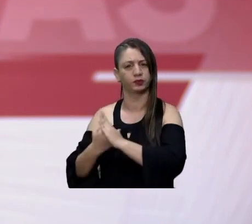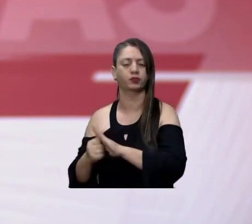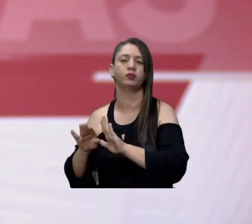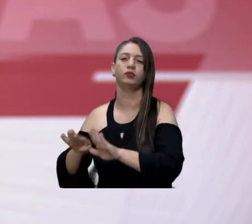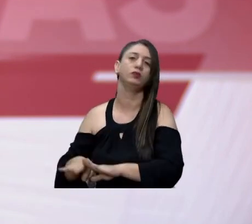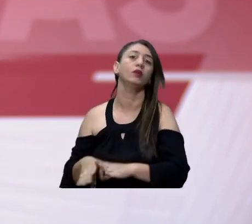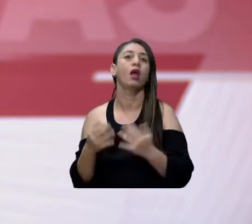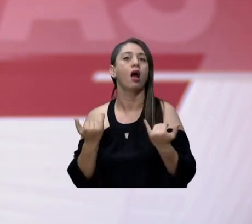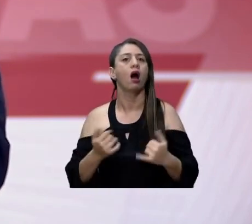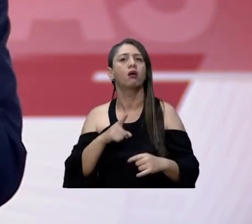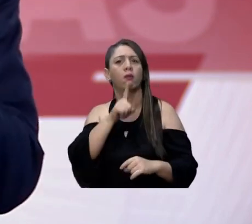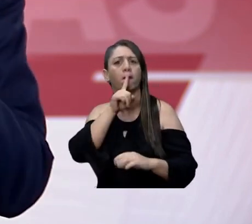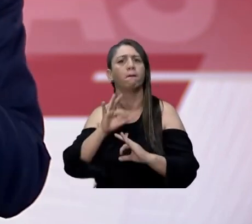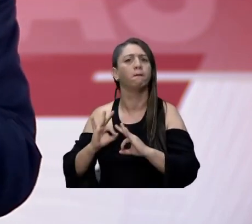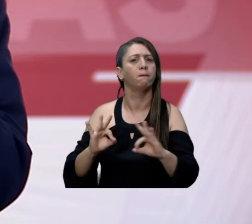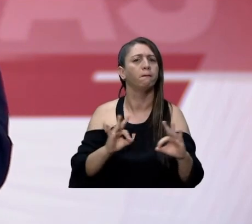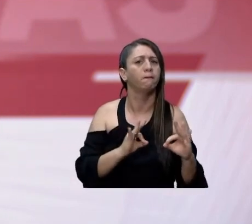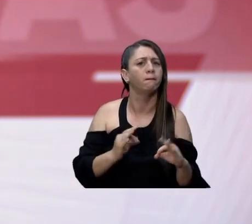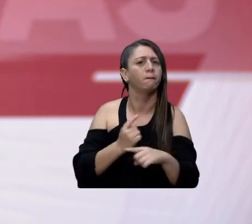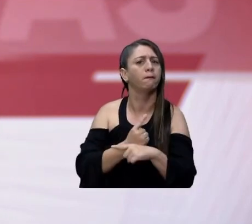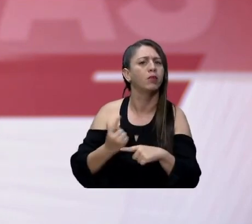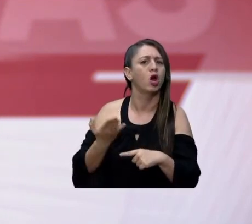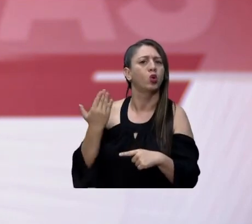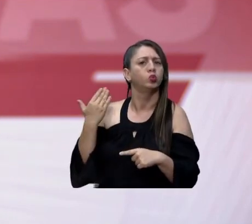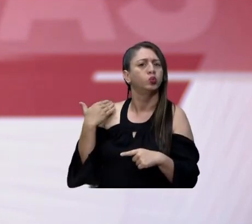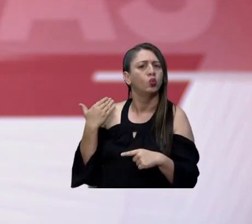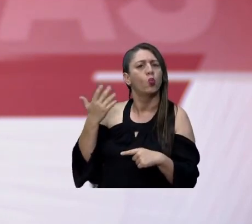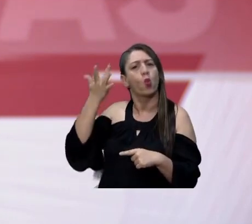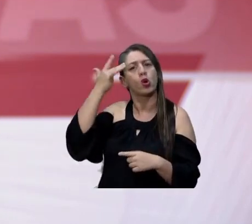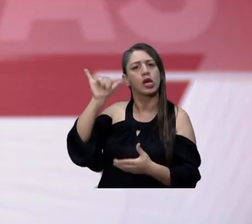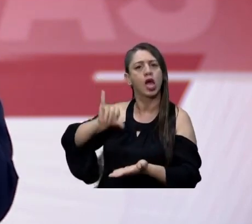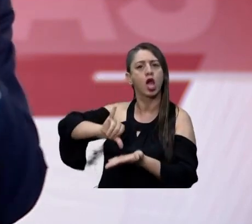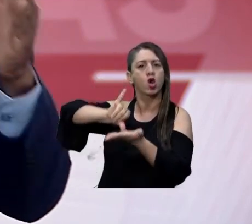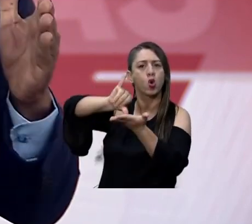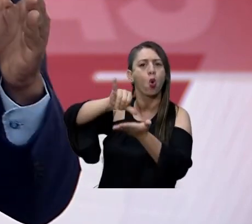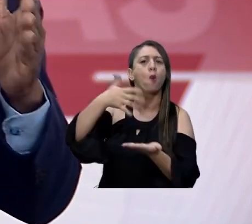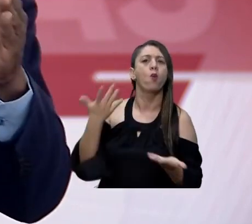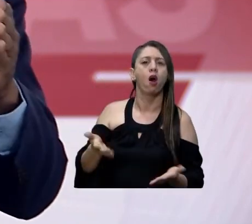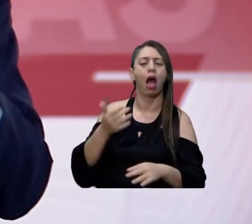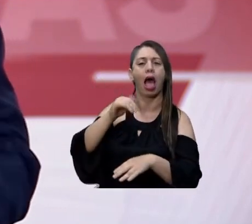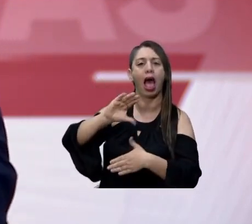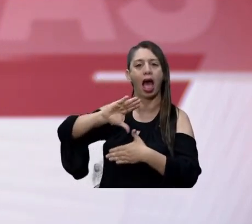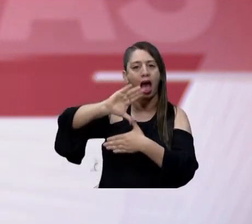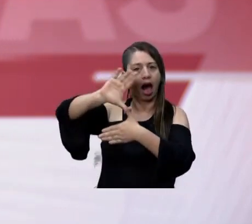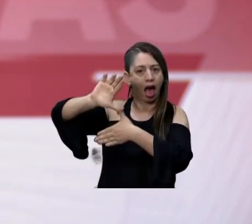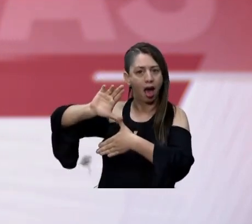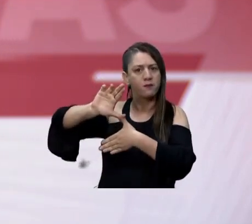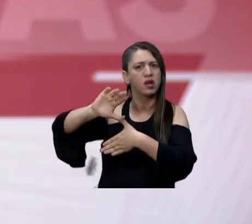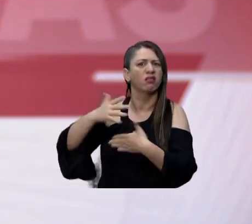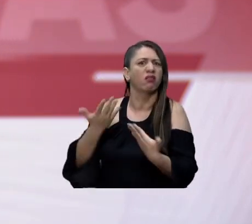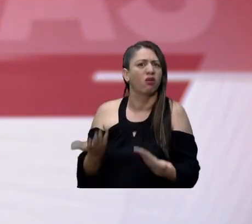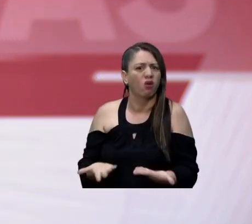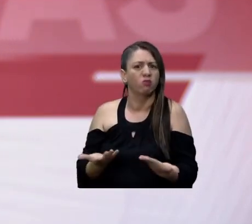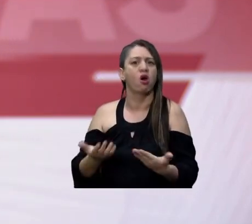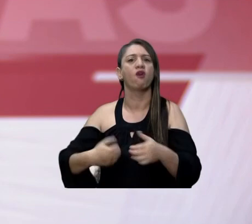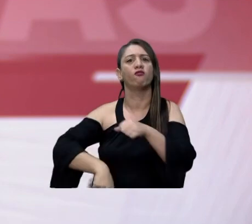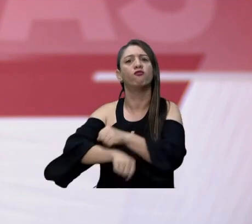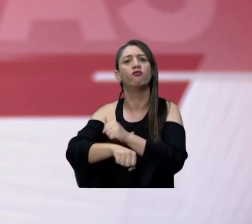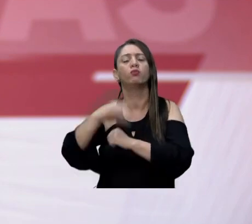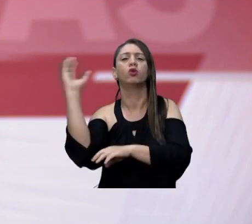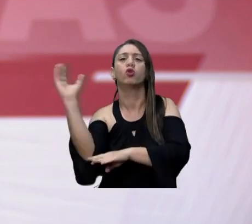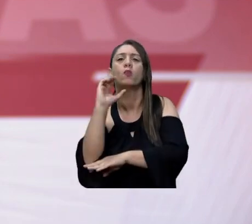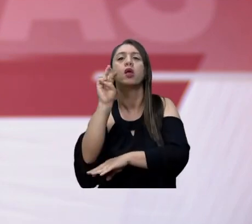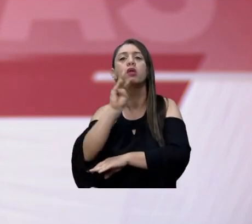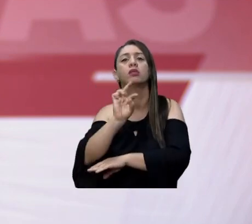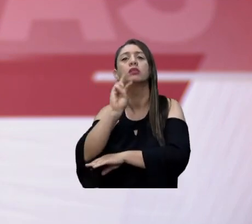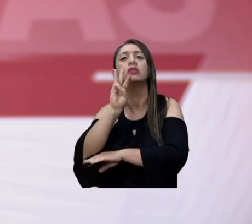presentado silencio en los últimos días y semana porque la Copa América y la recta final del fútbol colombiano tendría el 30%